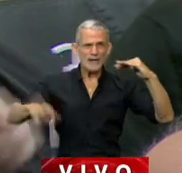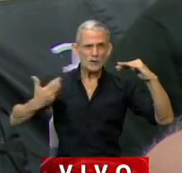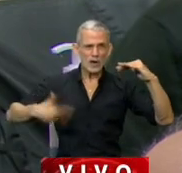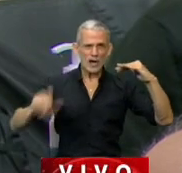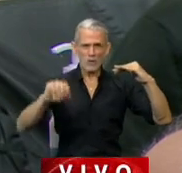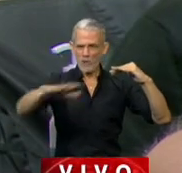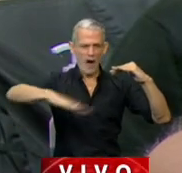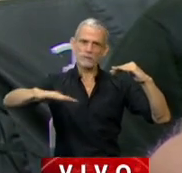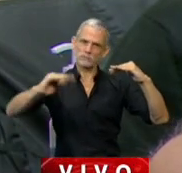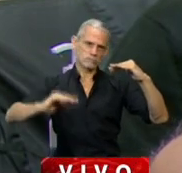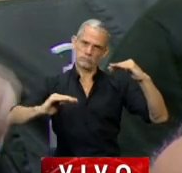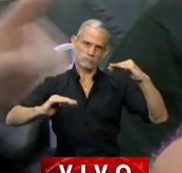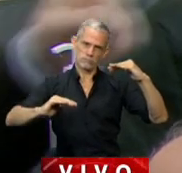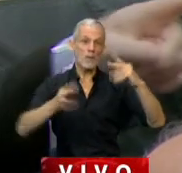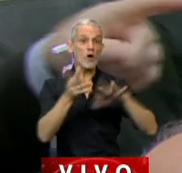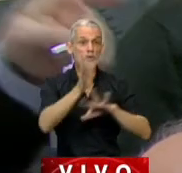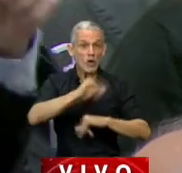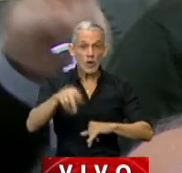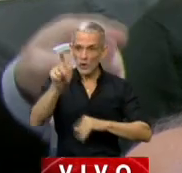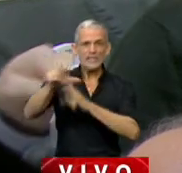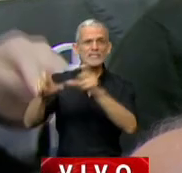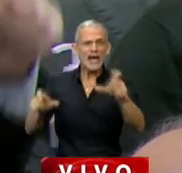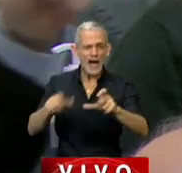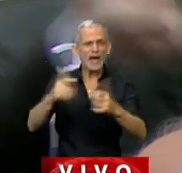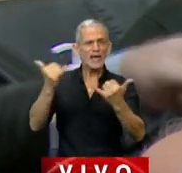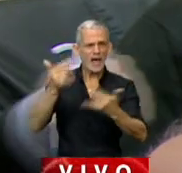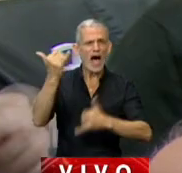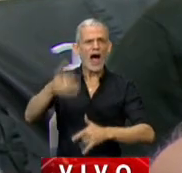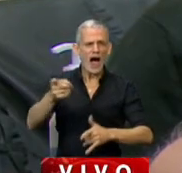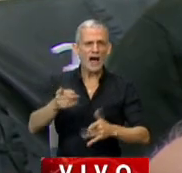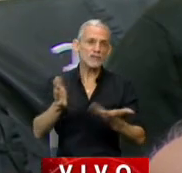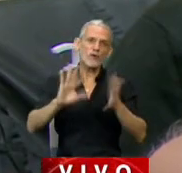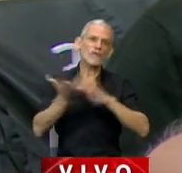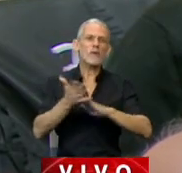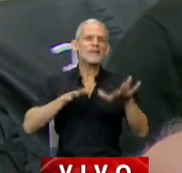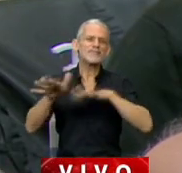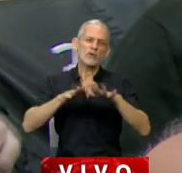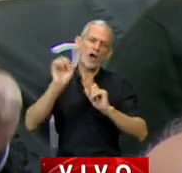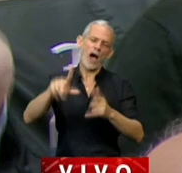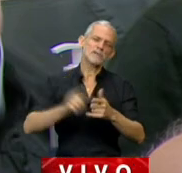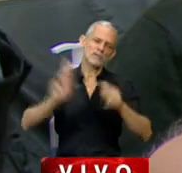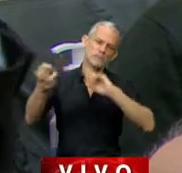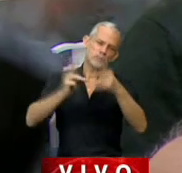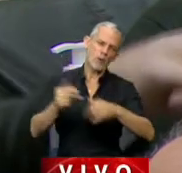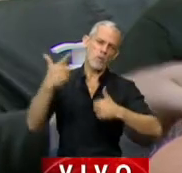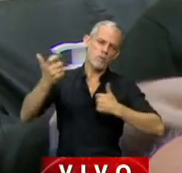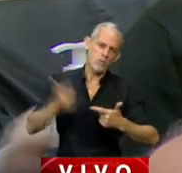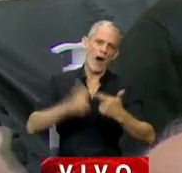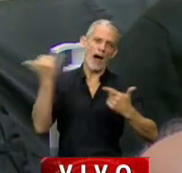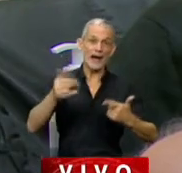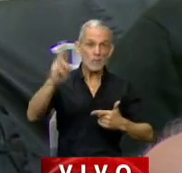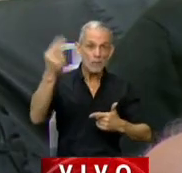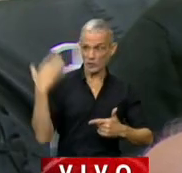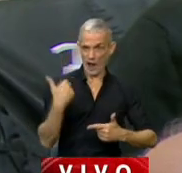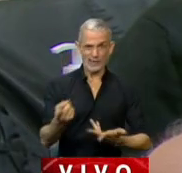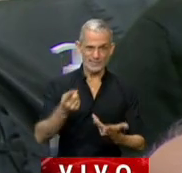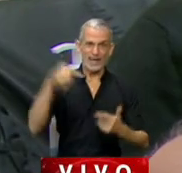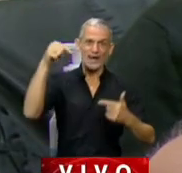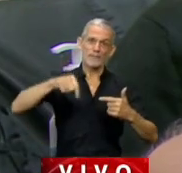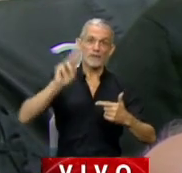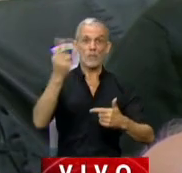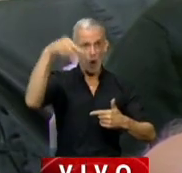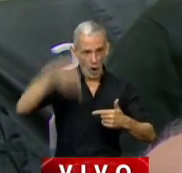todos los días, si la gente recibe este tipo de situaciones, digamos, hubo muertos ayer,